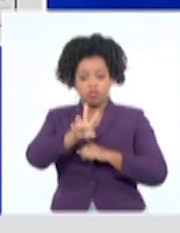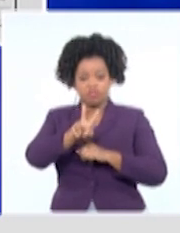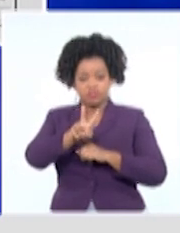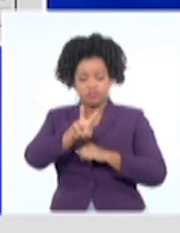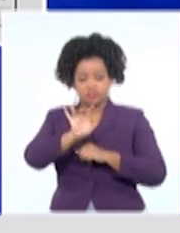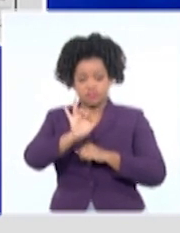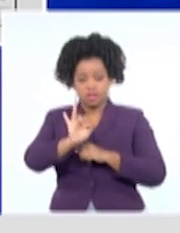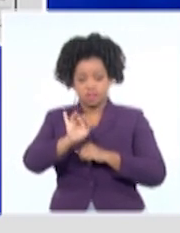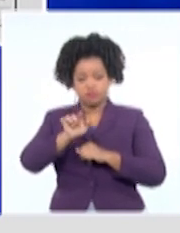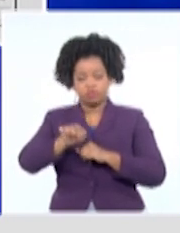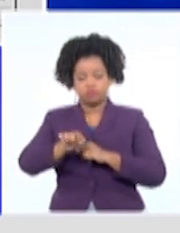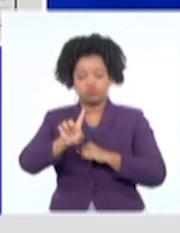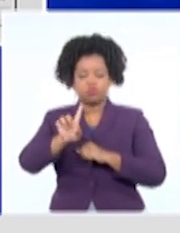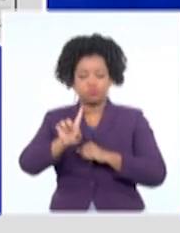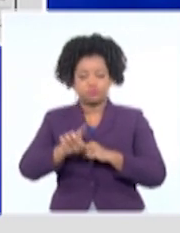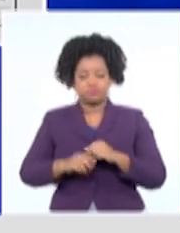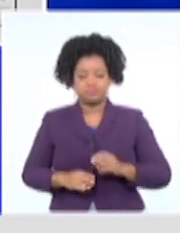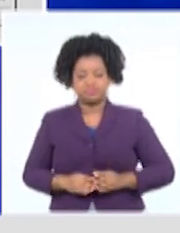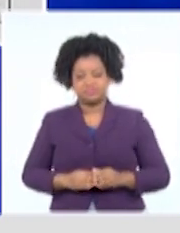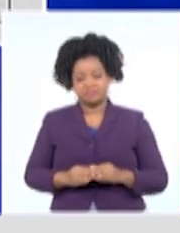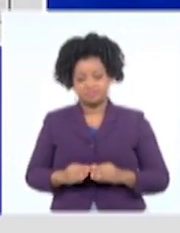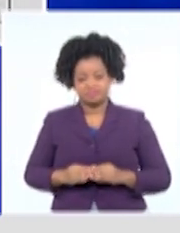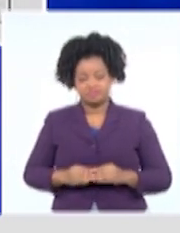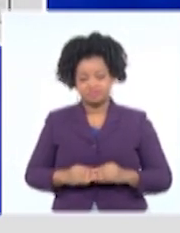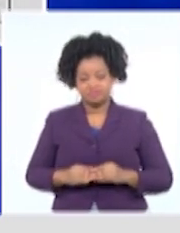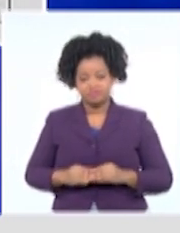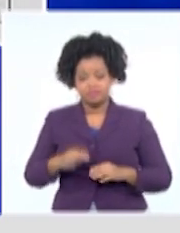527,1 por 100.000 habitantes. Le sigue